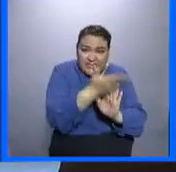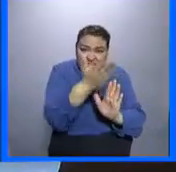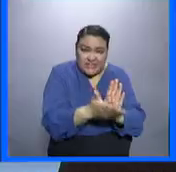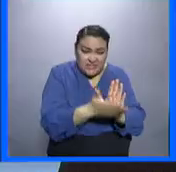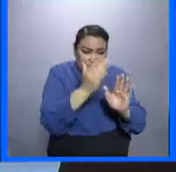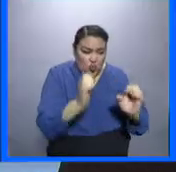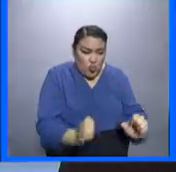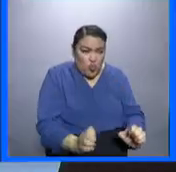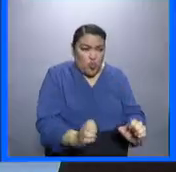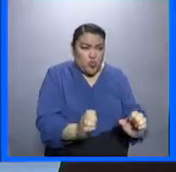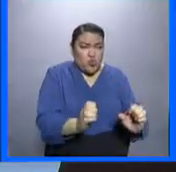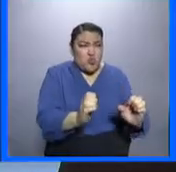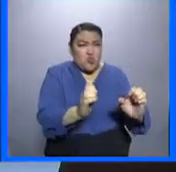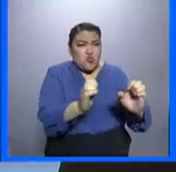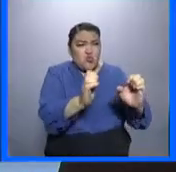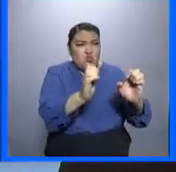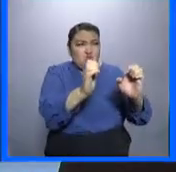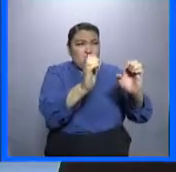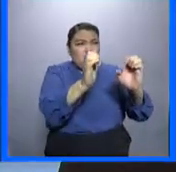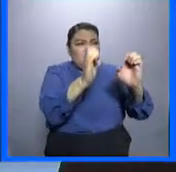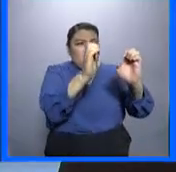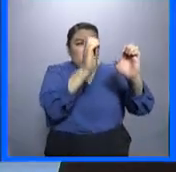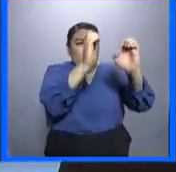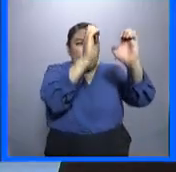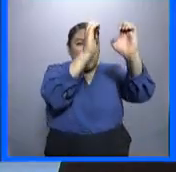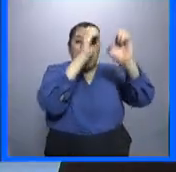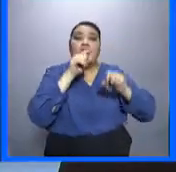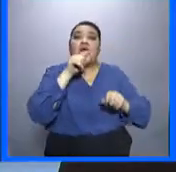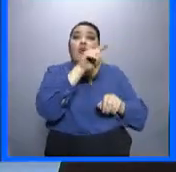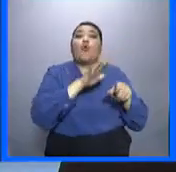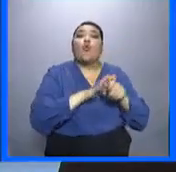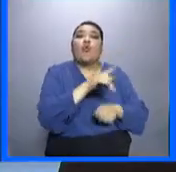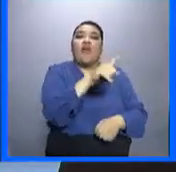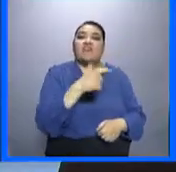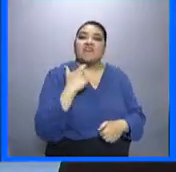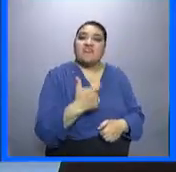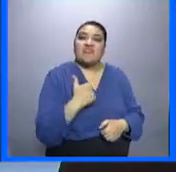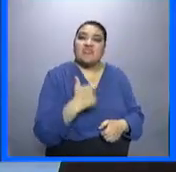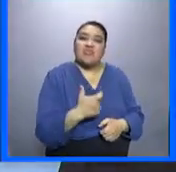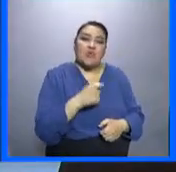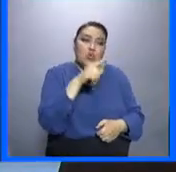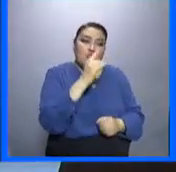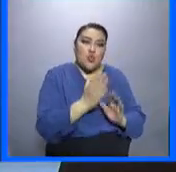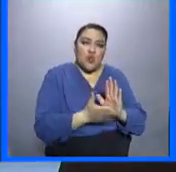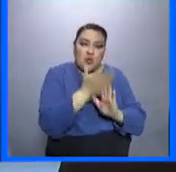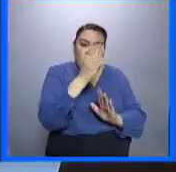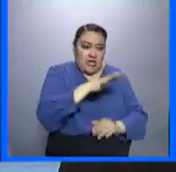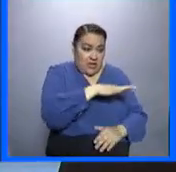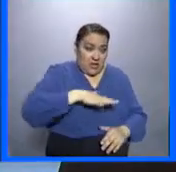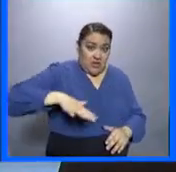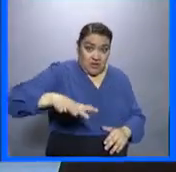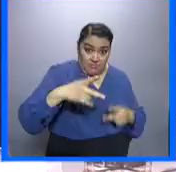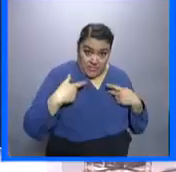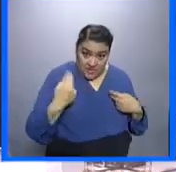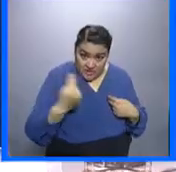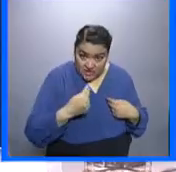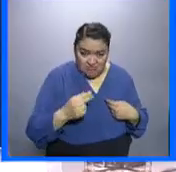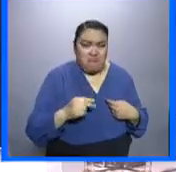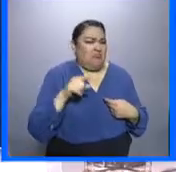Que realmente es más necesidad del desarrollo del capital que de las necesidades de la